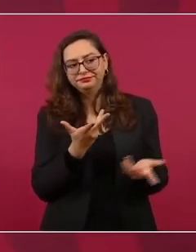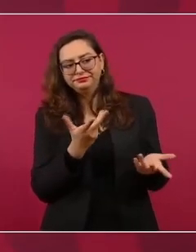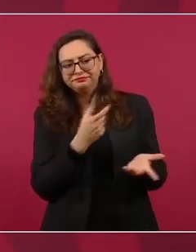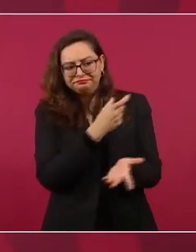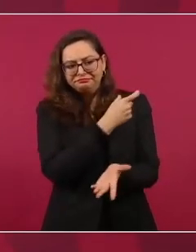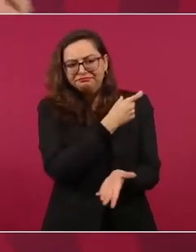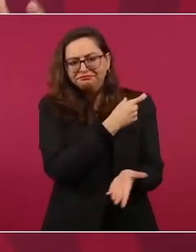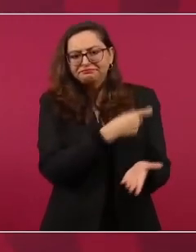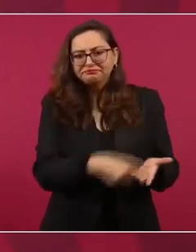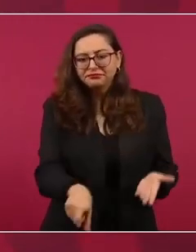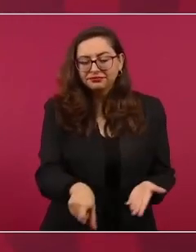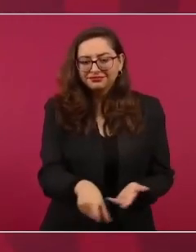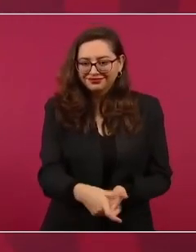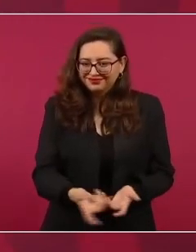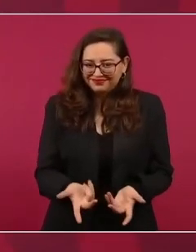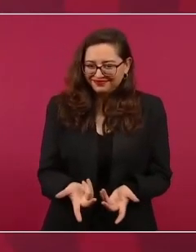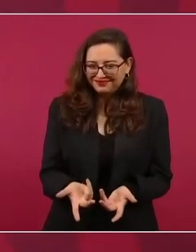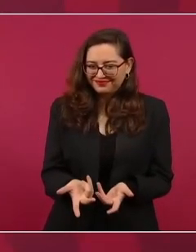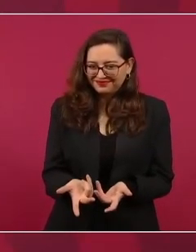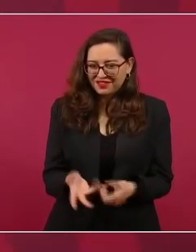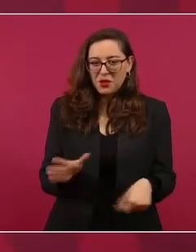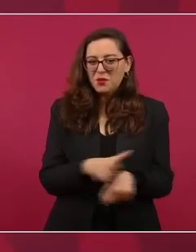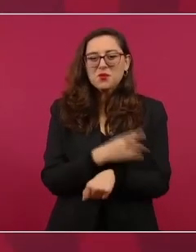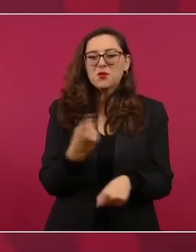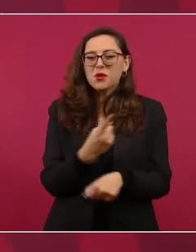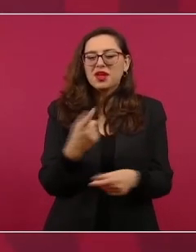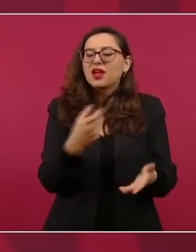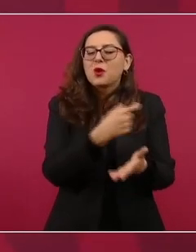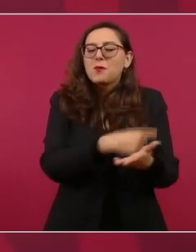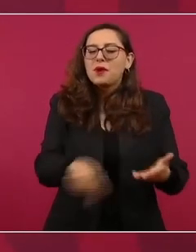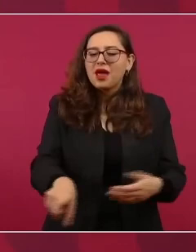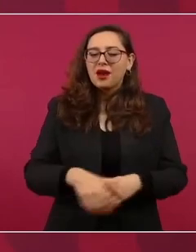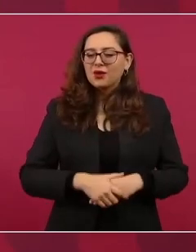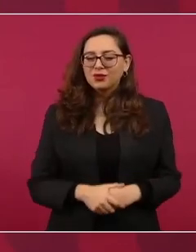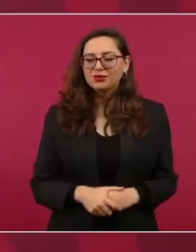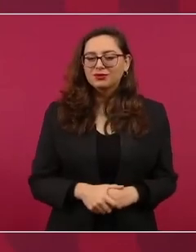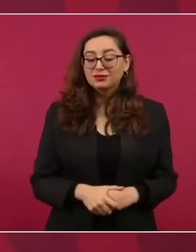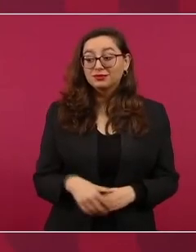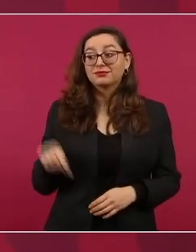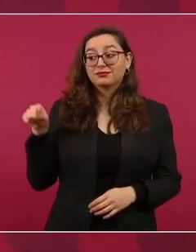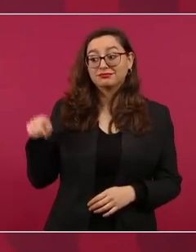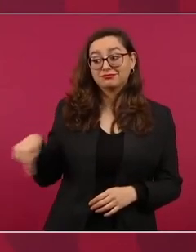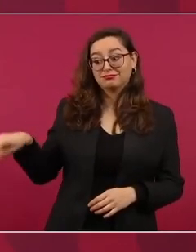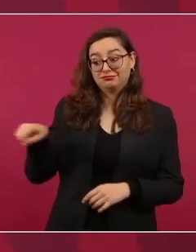de cómo está el mundo, porque no es